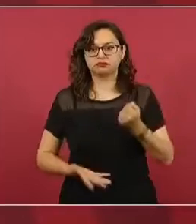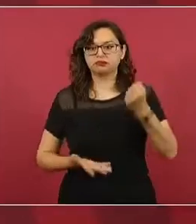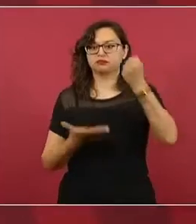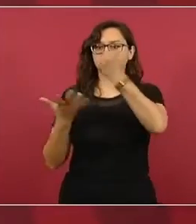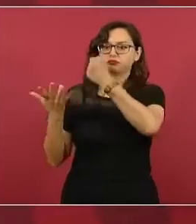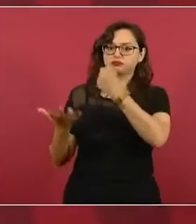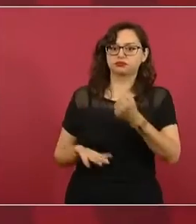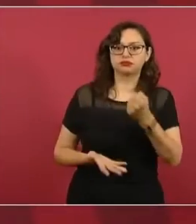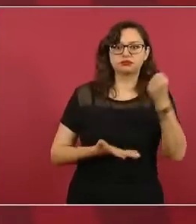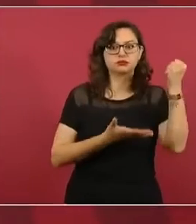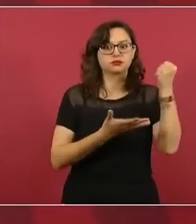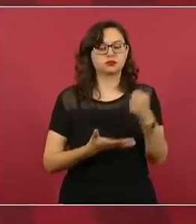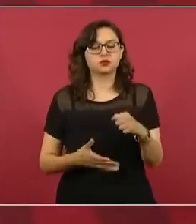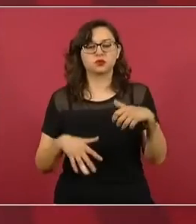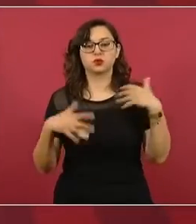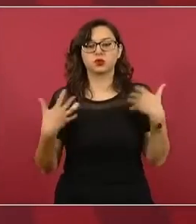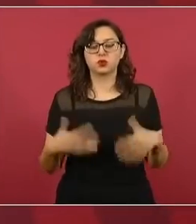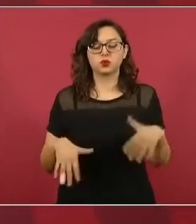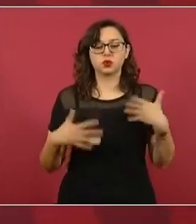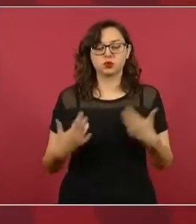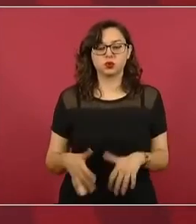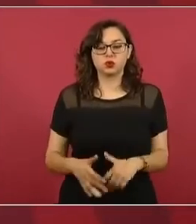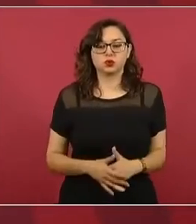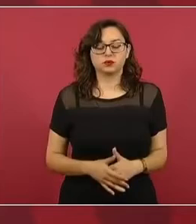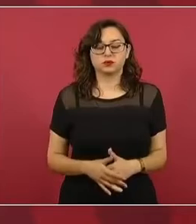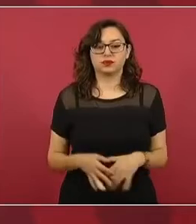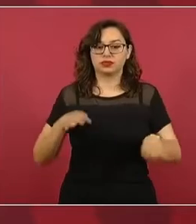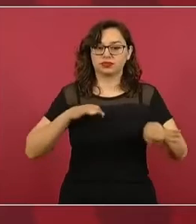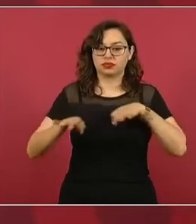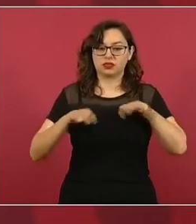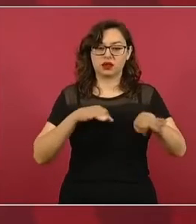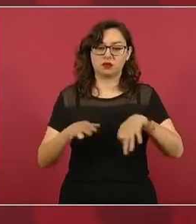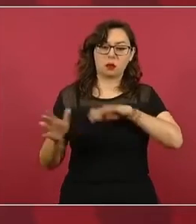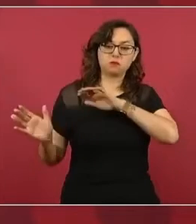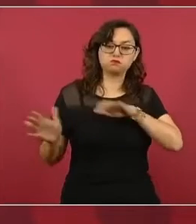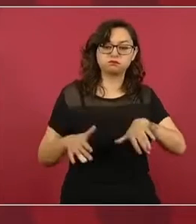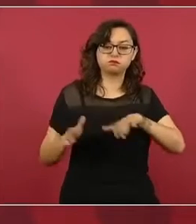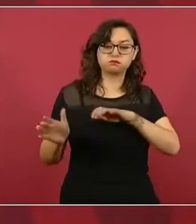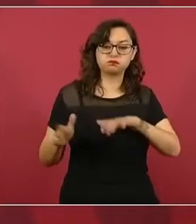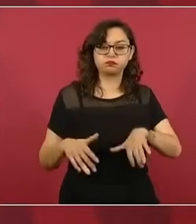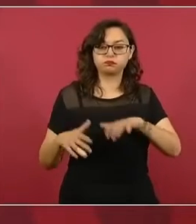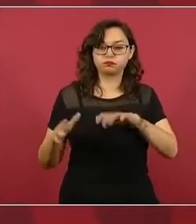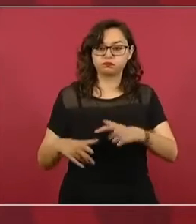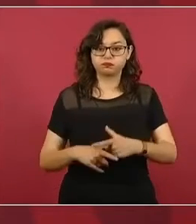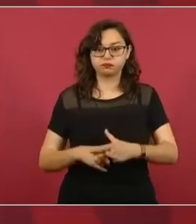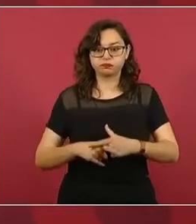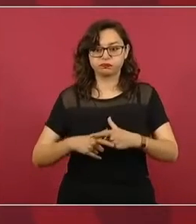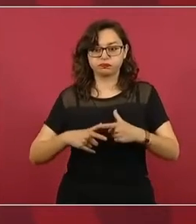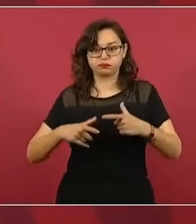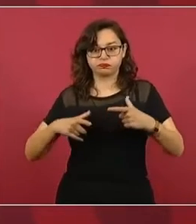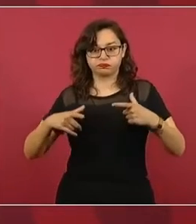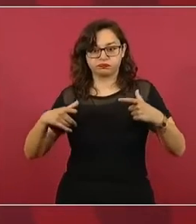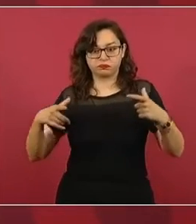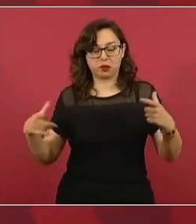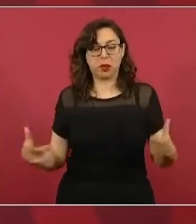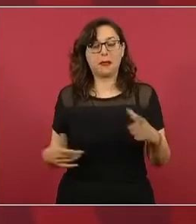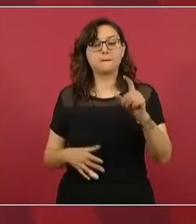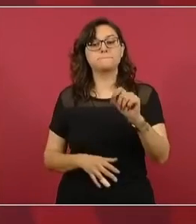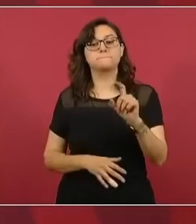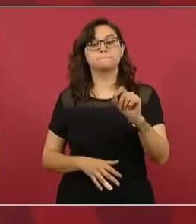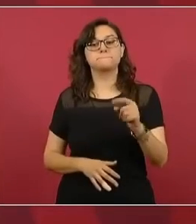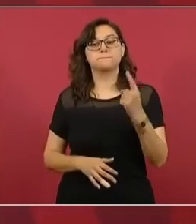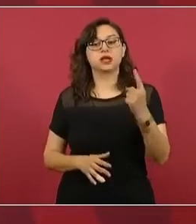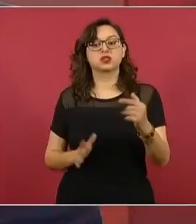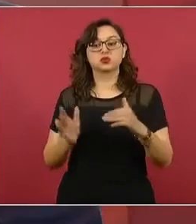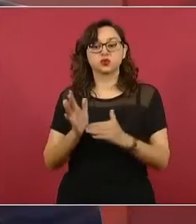Tenemos récord en creación de empleos, más de 21 millones de trabajadores